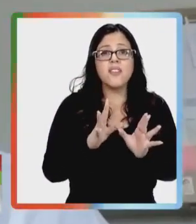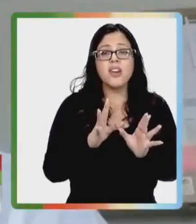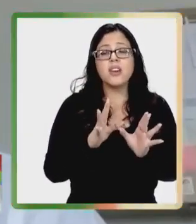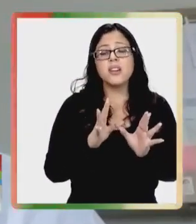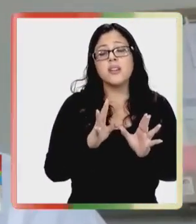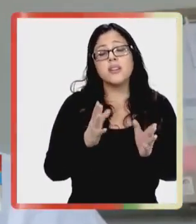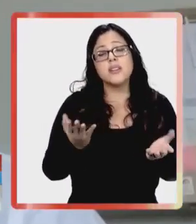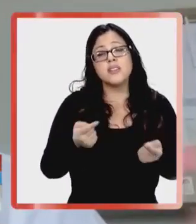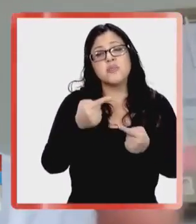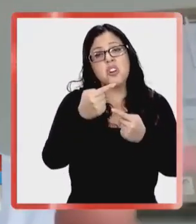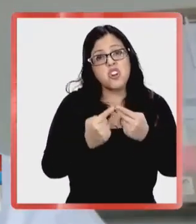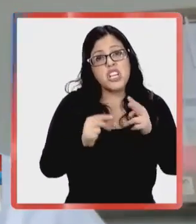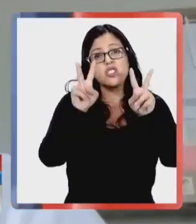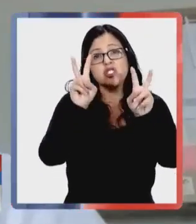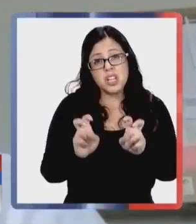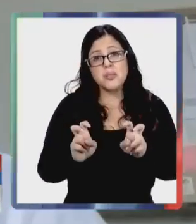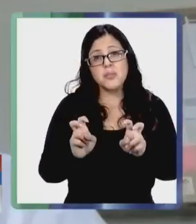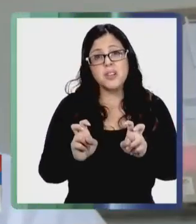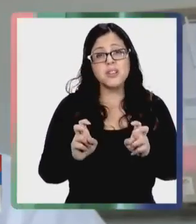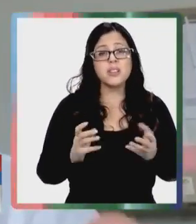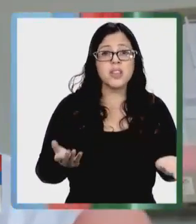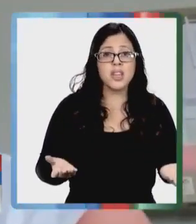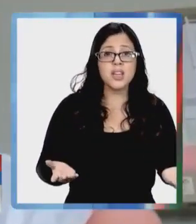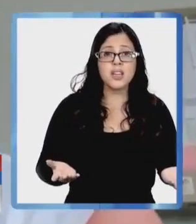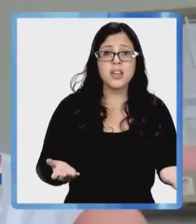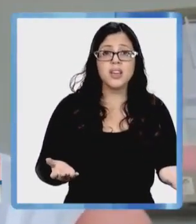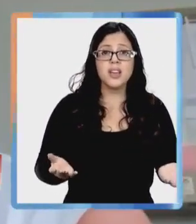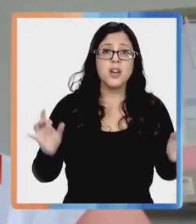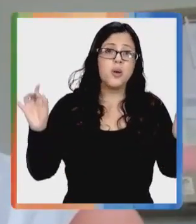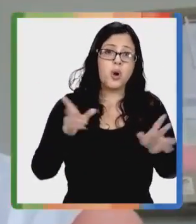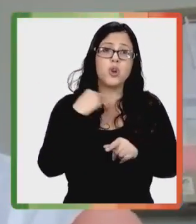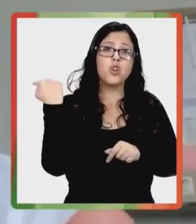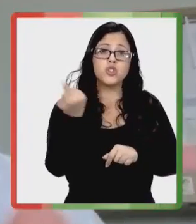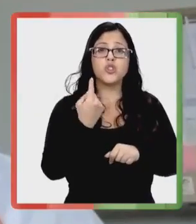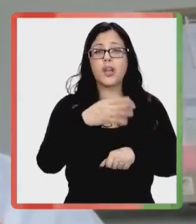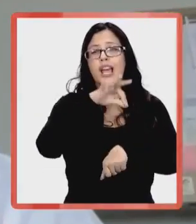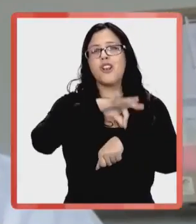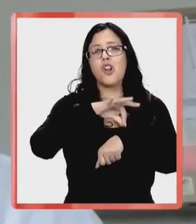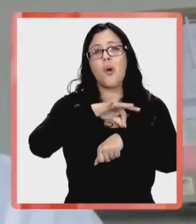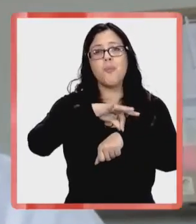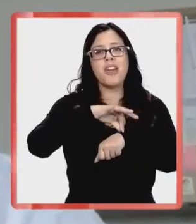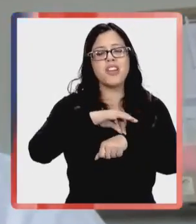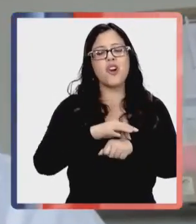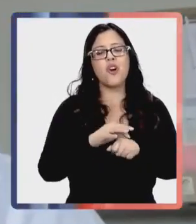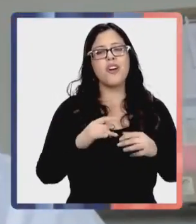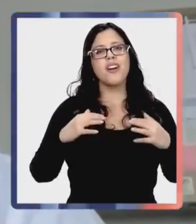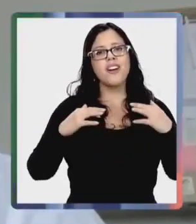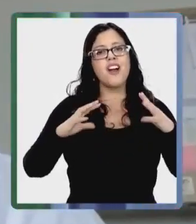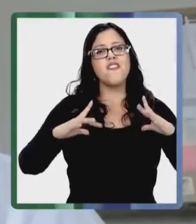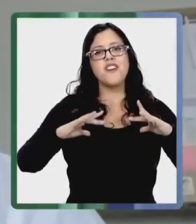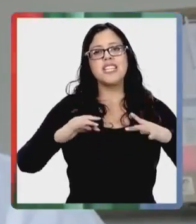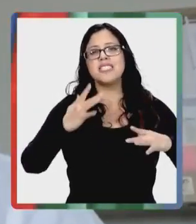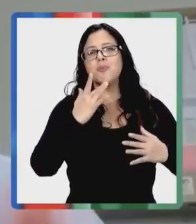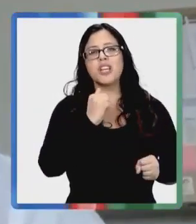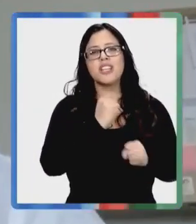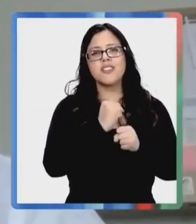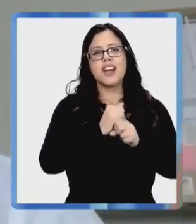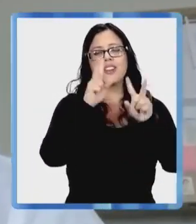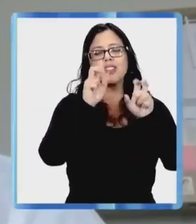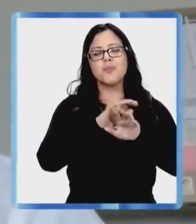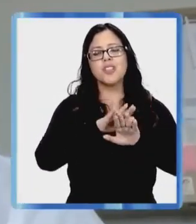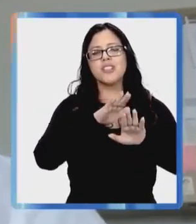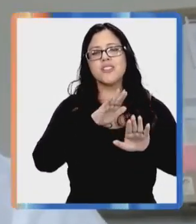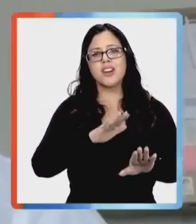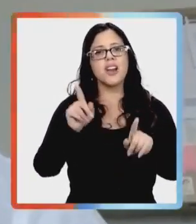Yo creo que con esas cosas, en realidad, seríamos nosotros los médicos más felices porque trabajaríamos más en